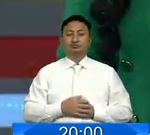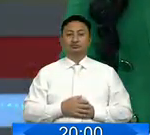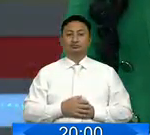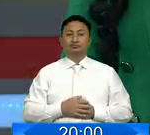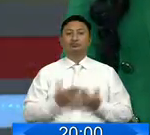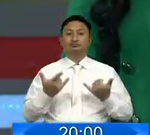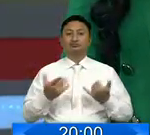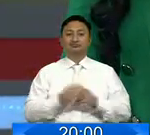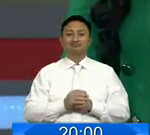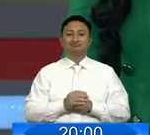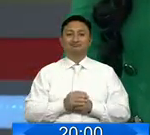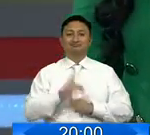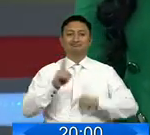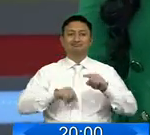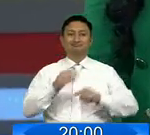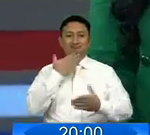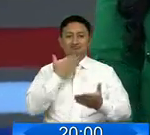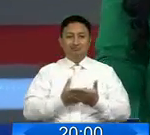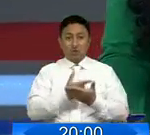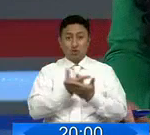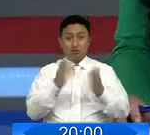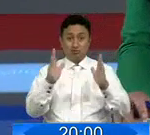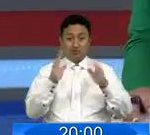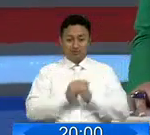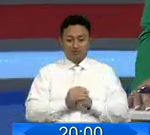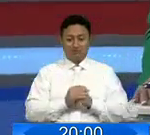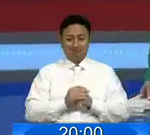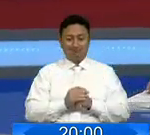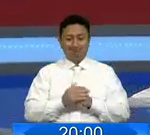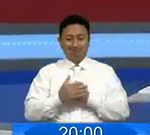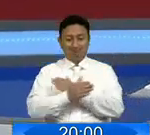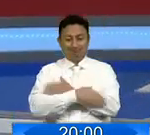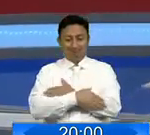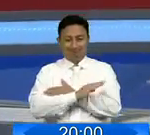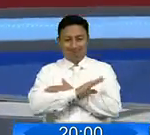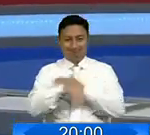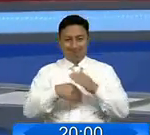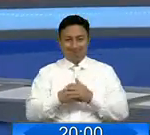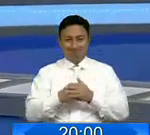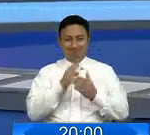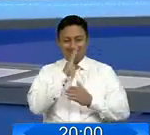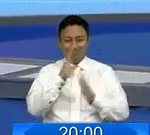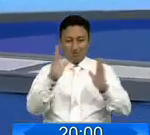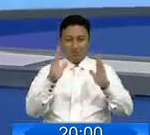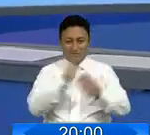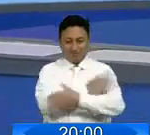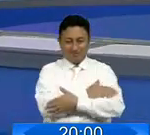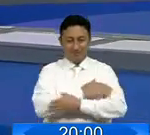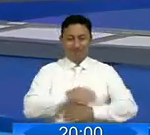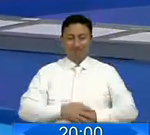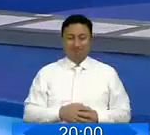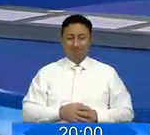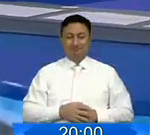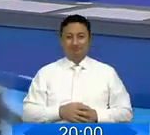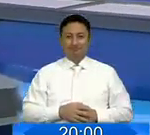eso nos despedimos, amigos. Gracias por su compañía, cariño, pero sobre todo fiel sintonía. Un abrazo grande.